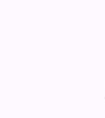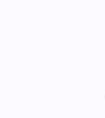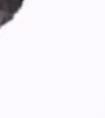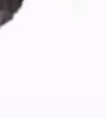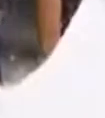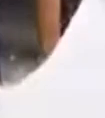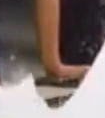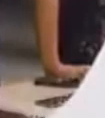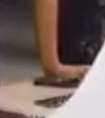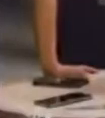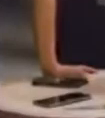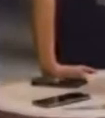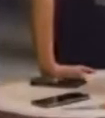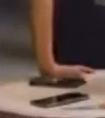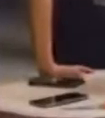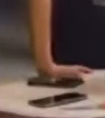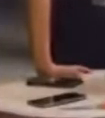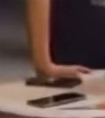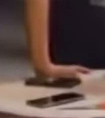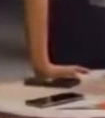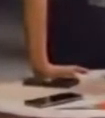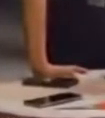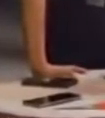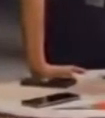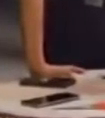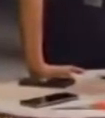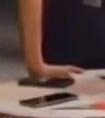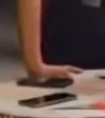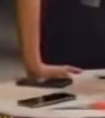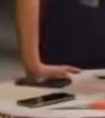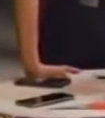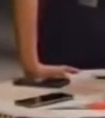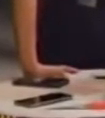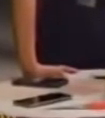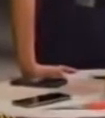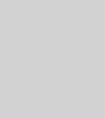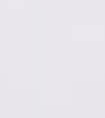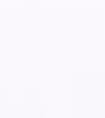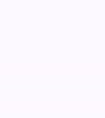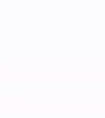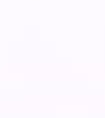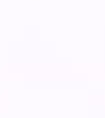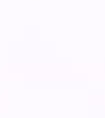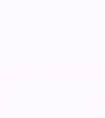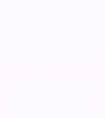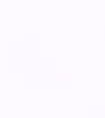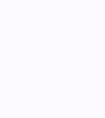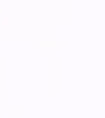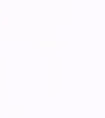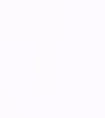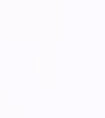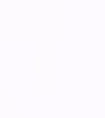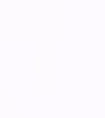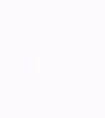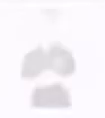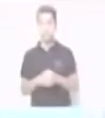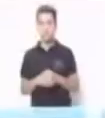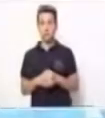A continuación, Comunicación y Lenguaje, cuarto bachillerato.